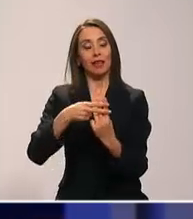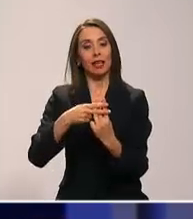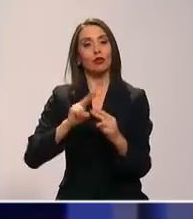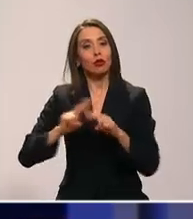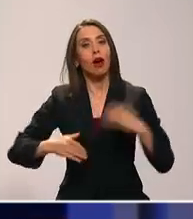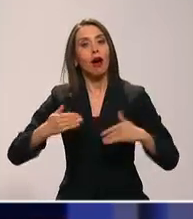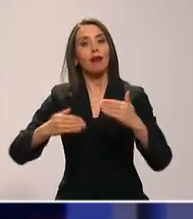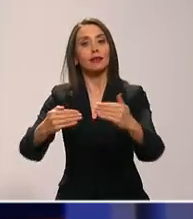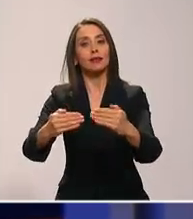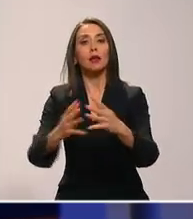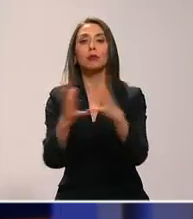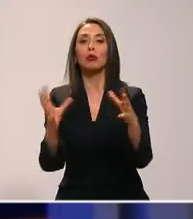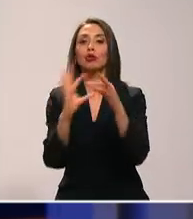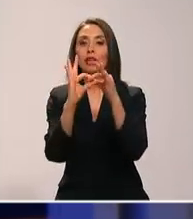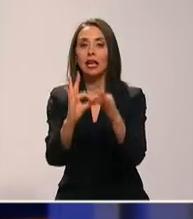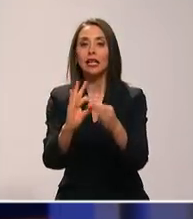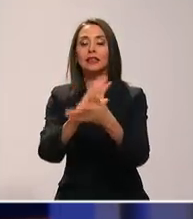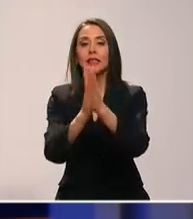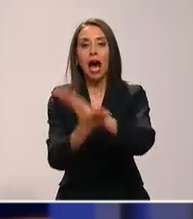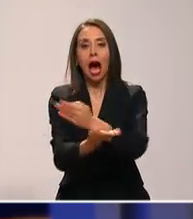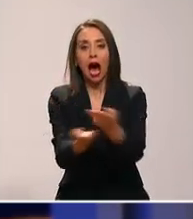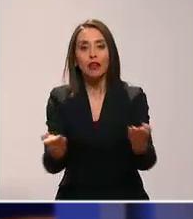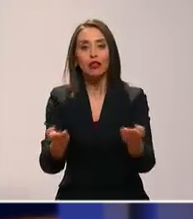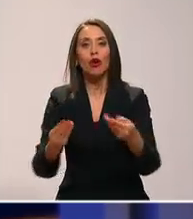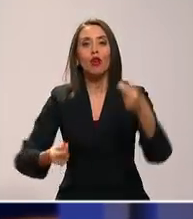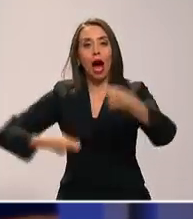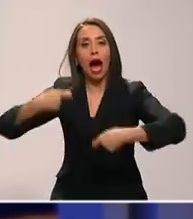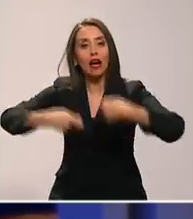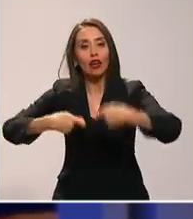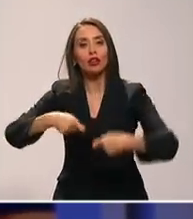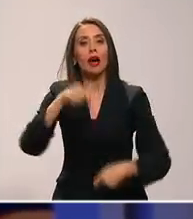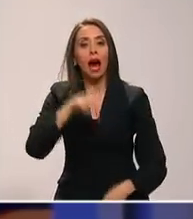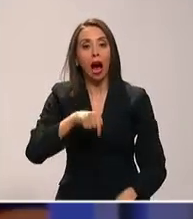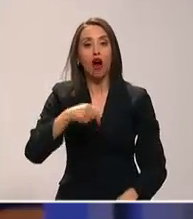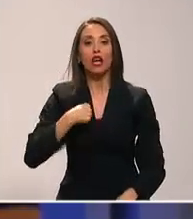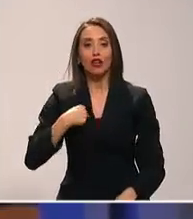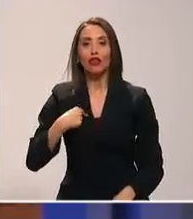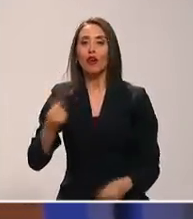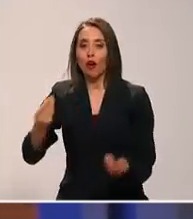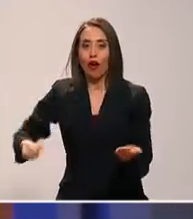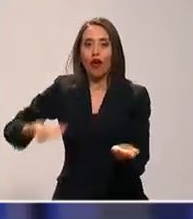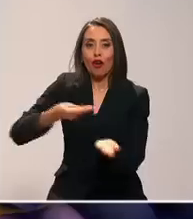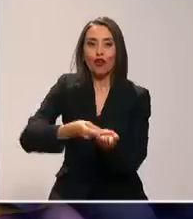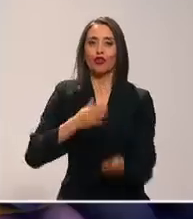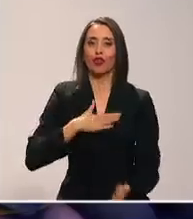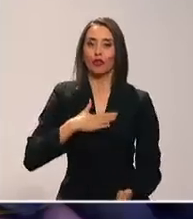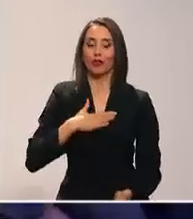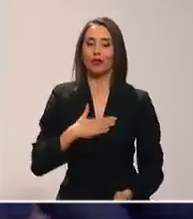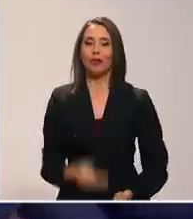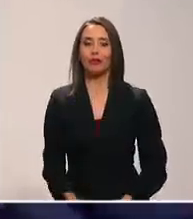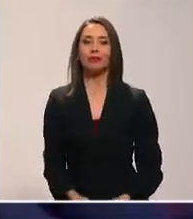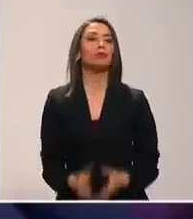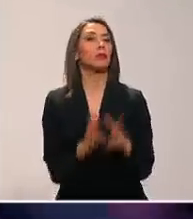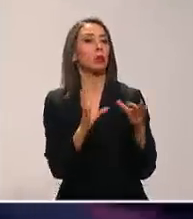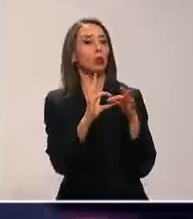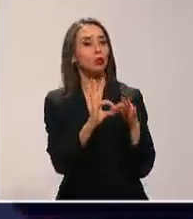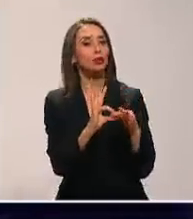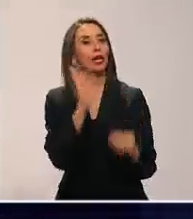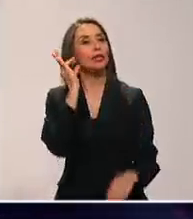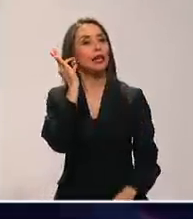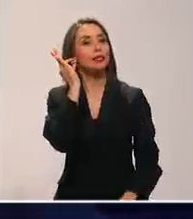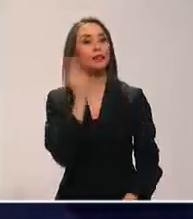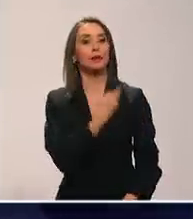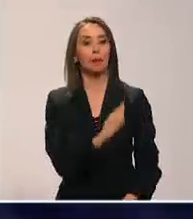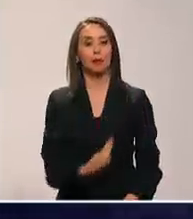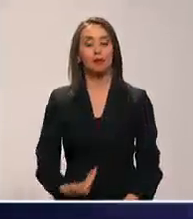llevan adelante. Muchas gracias a todos y a contribuir. Ahora yo haré mi propia contribución. Muchas gracias,